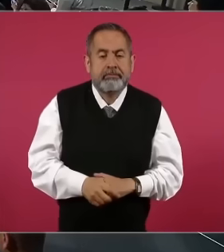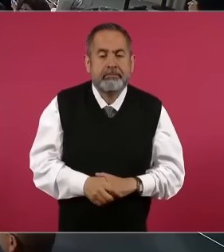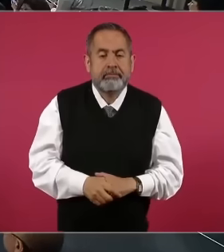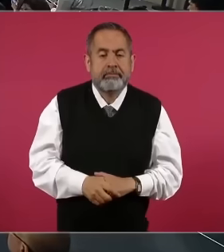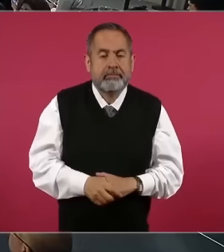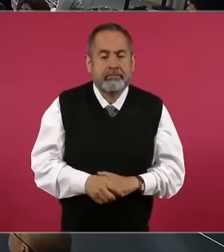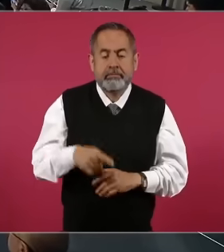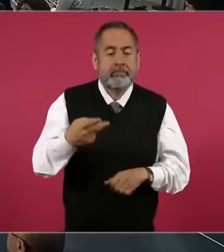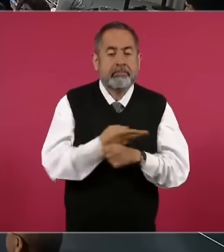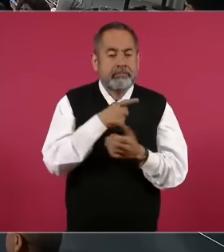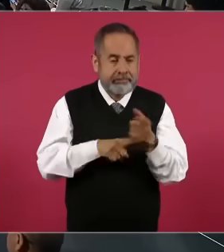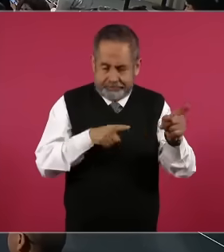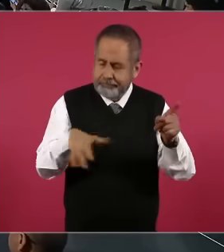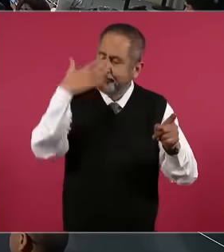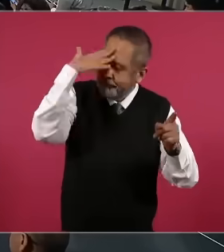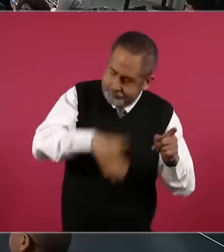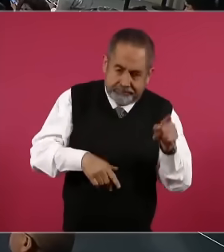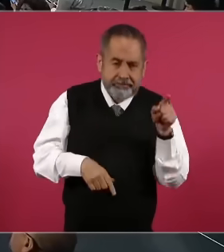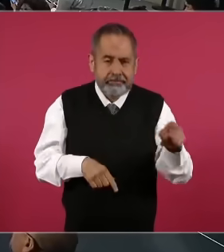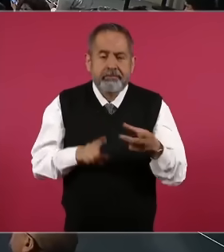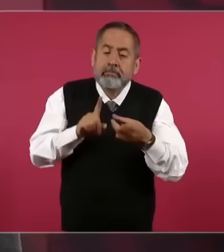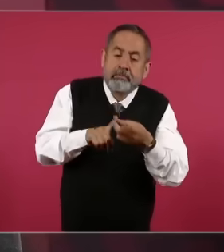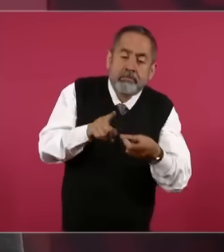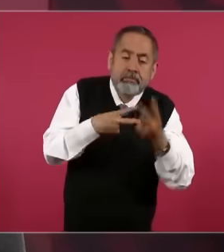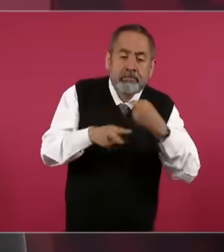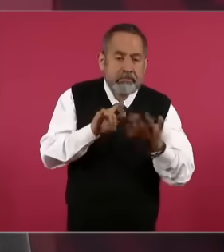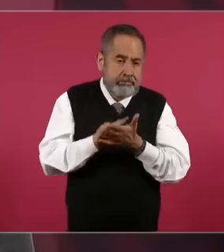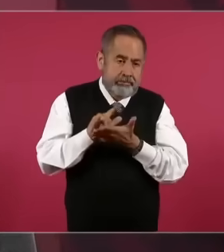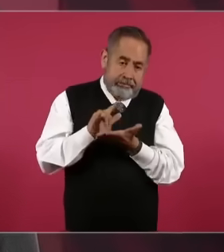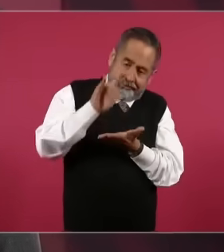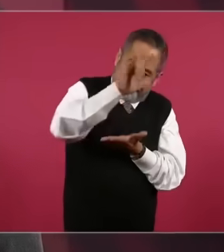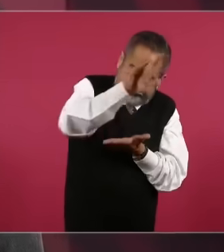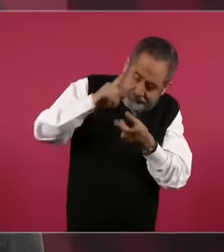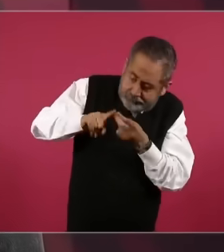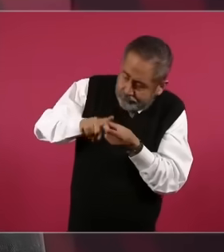Y desde luego que saben de dónde salió el avión.